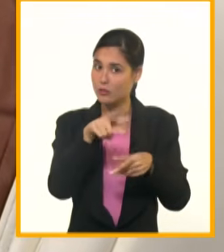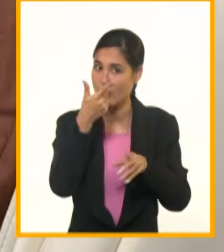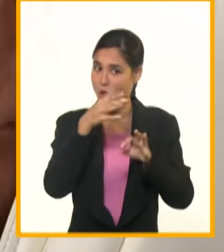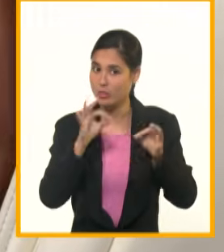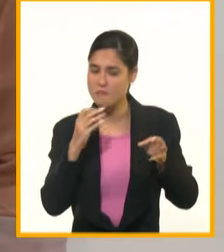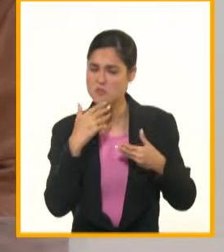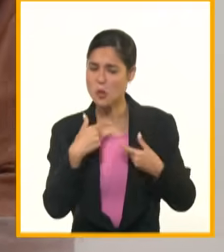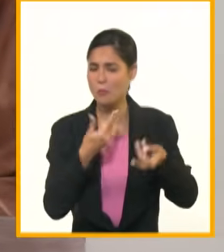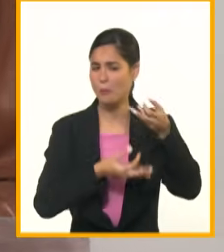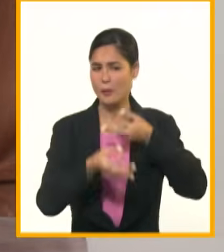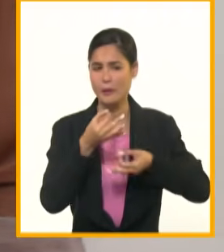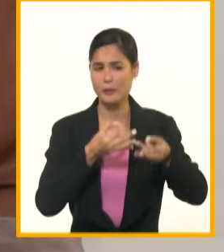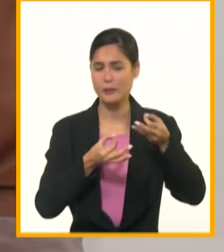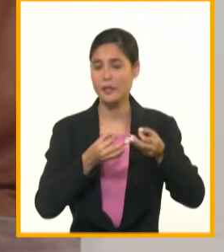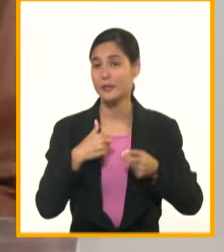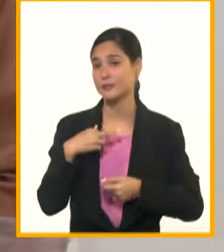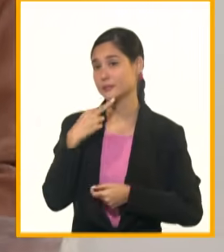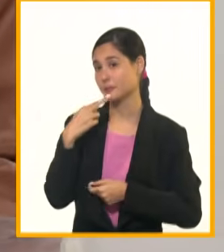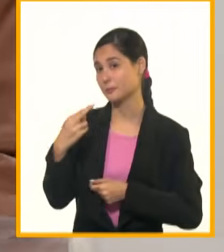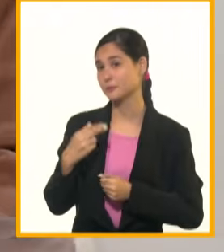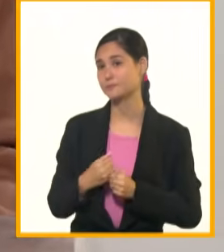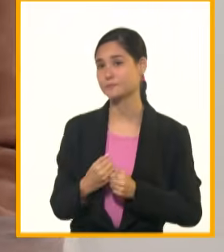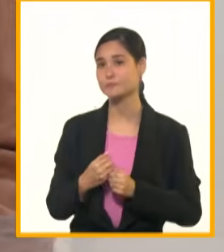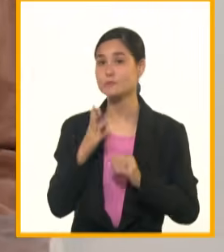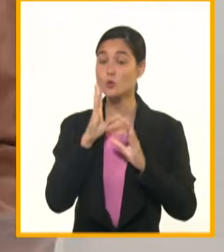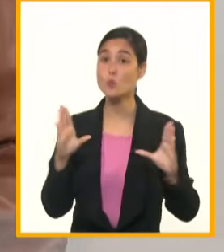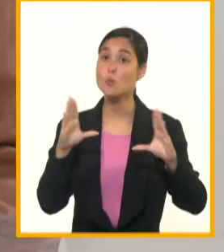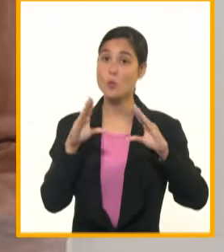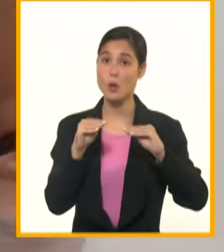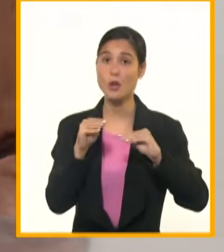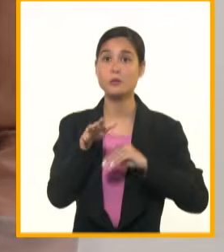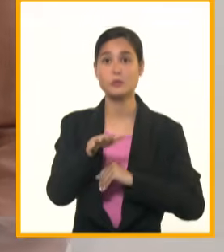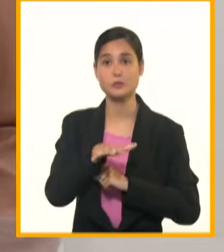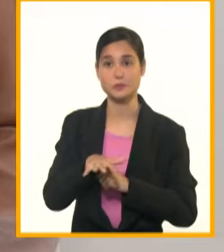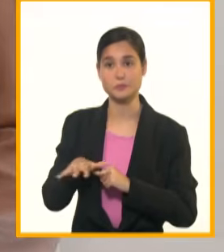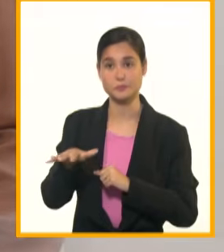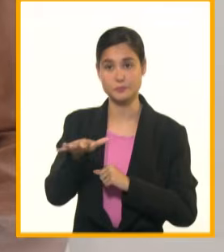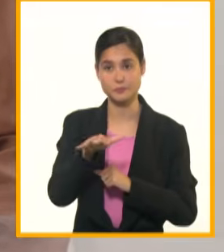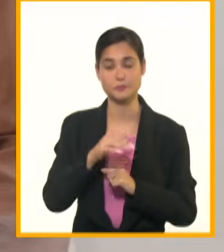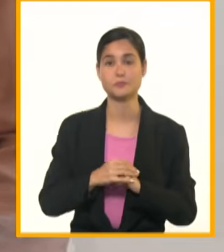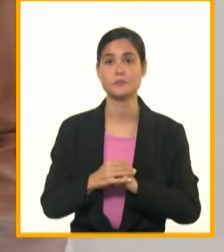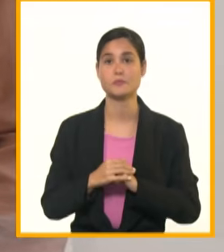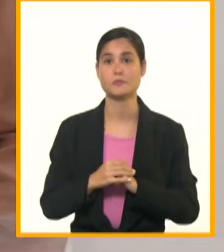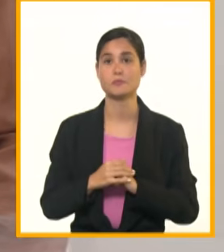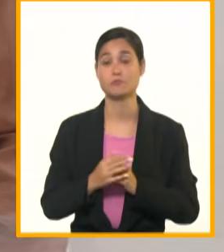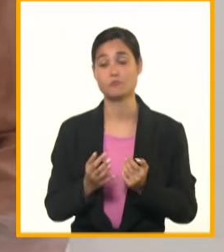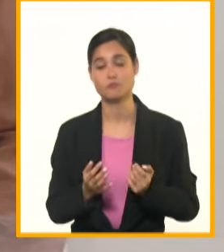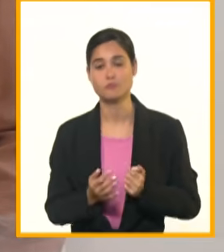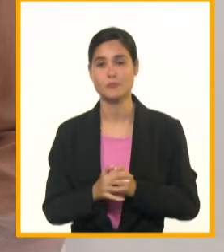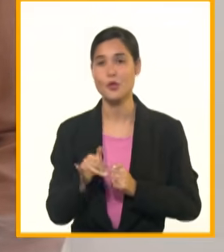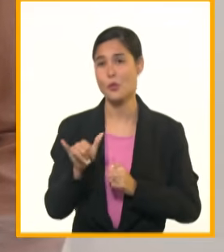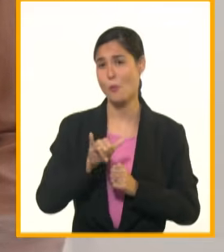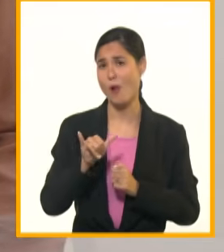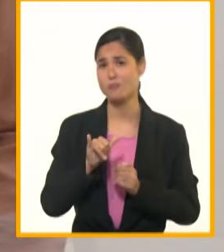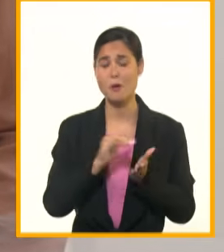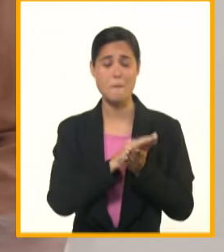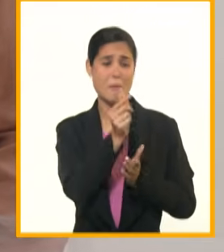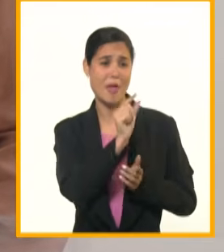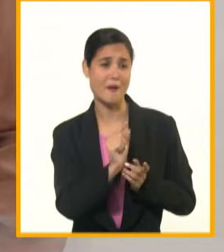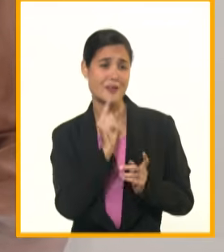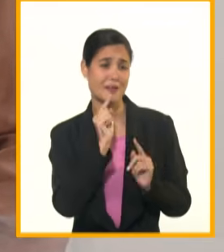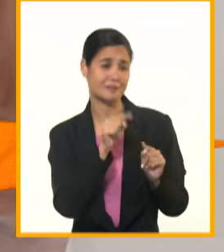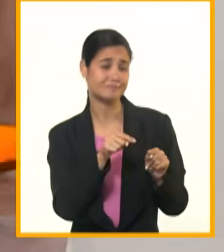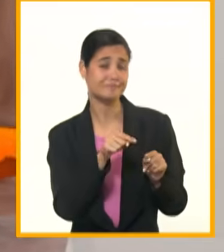años. Bueno, Randy, buenas noches. Indiscutiblemente, igual que Mayabeque, estamos hablando de dos provincias con un